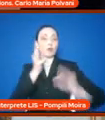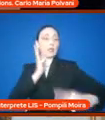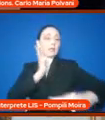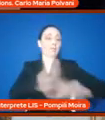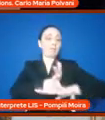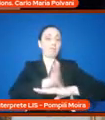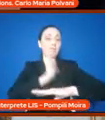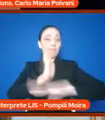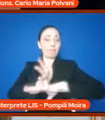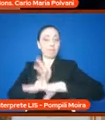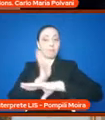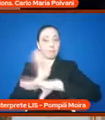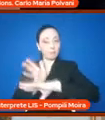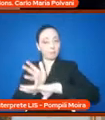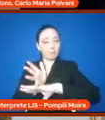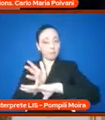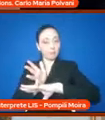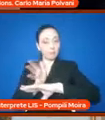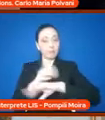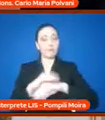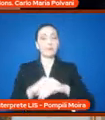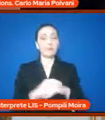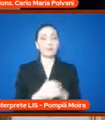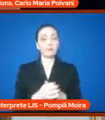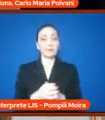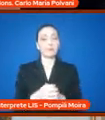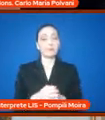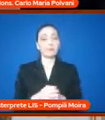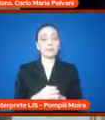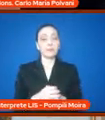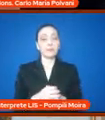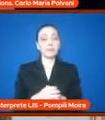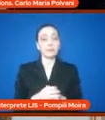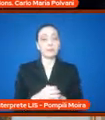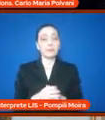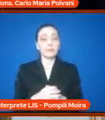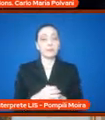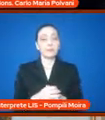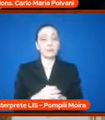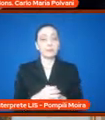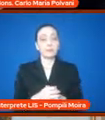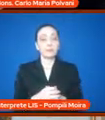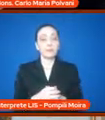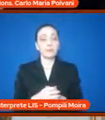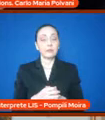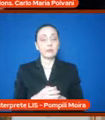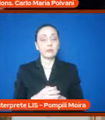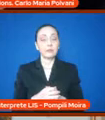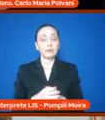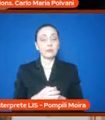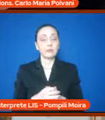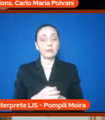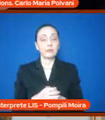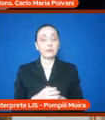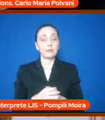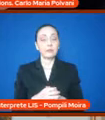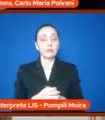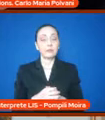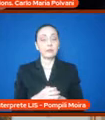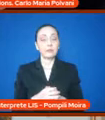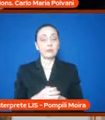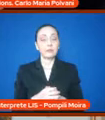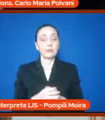y que siempre digan la verdad a la gente, para que la gente sepa